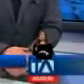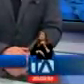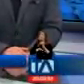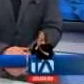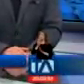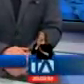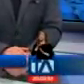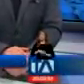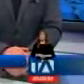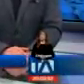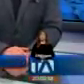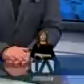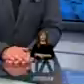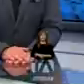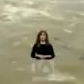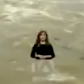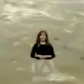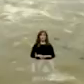esta estación invernal.